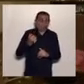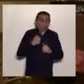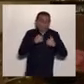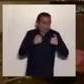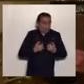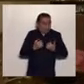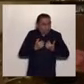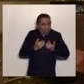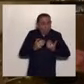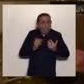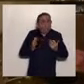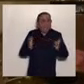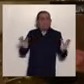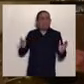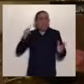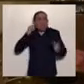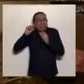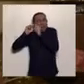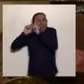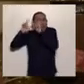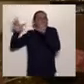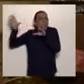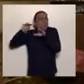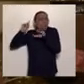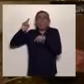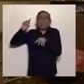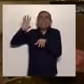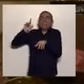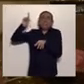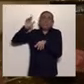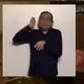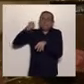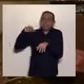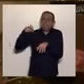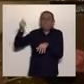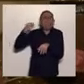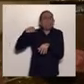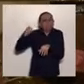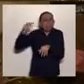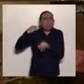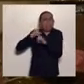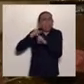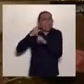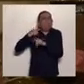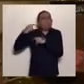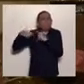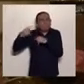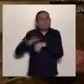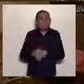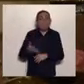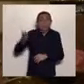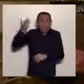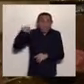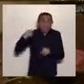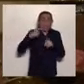se abran nuestros corazones, nuestros oídos para escuchar al Señor que nos llama una y otra vez. Y